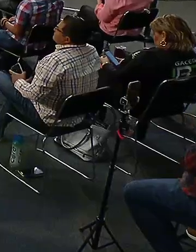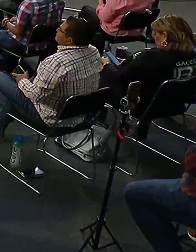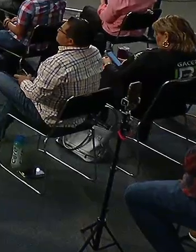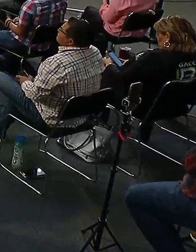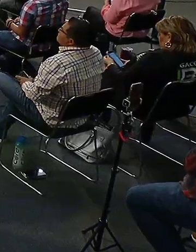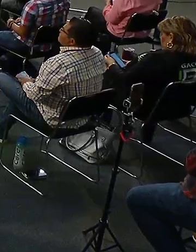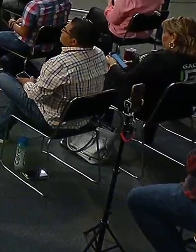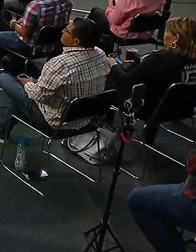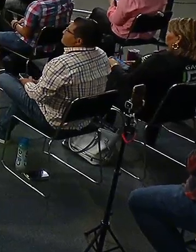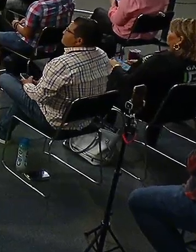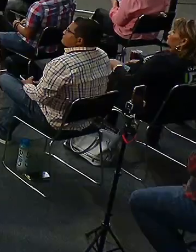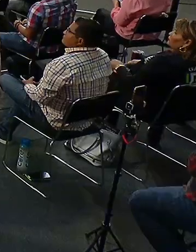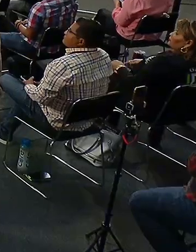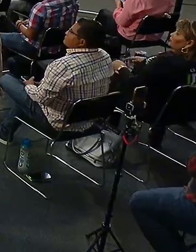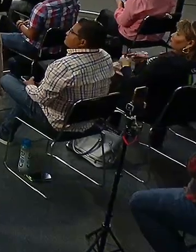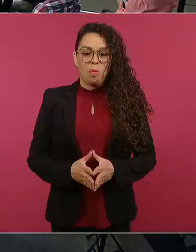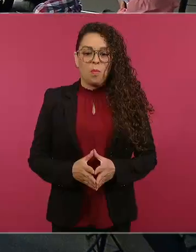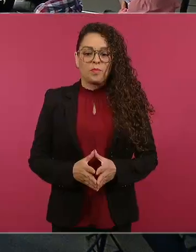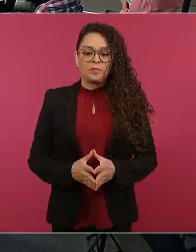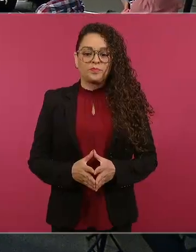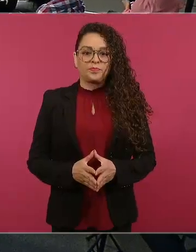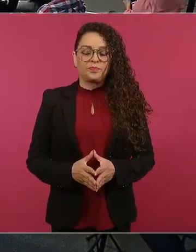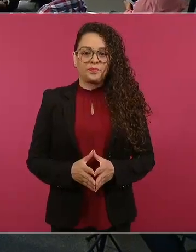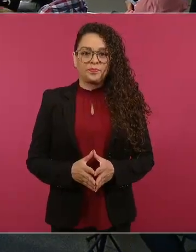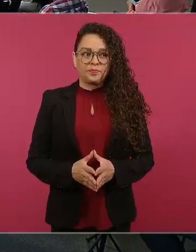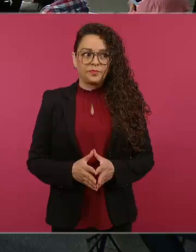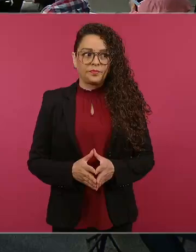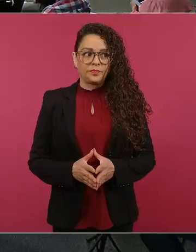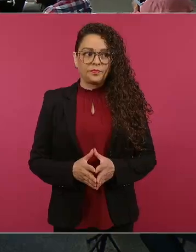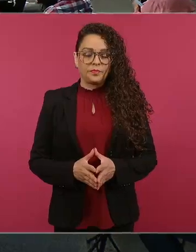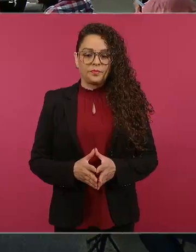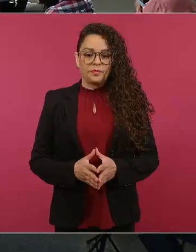A ver si la encuentras, porque